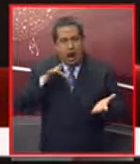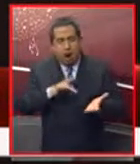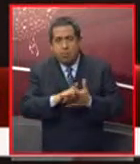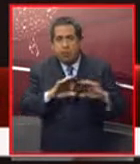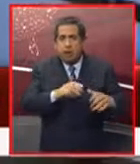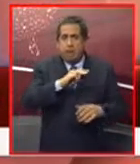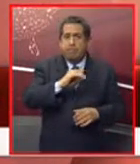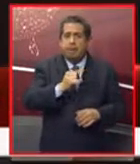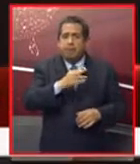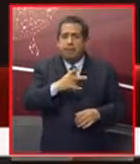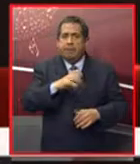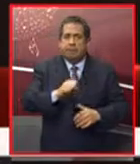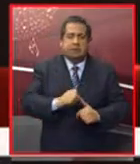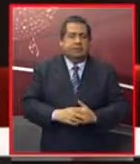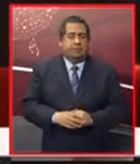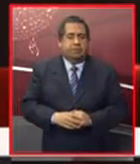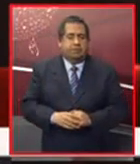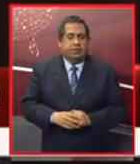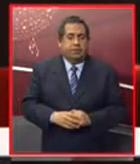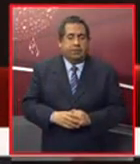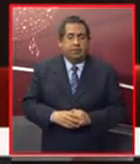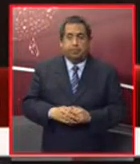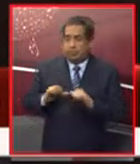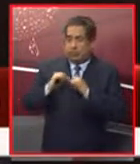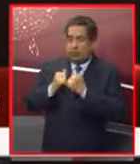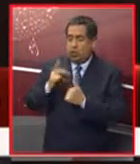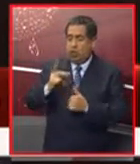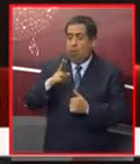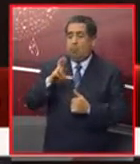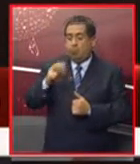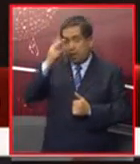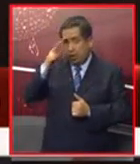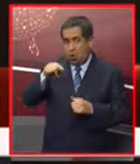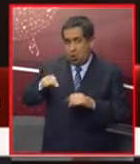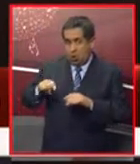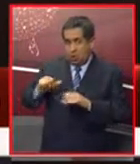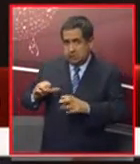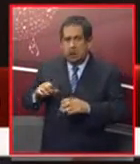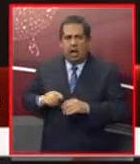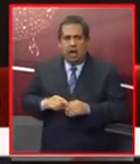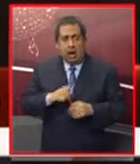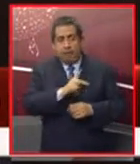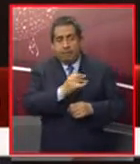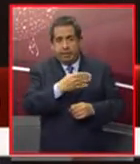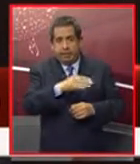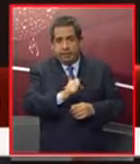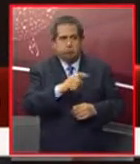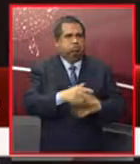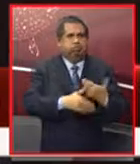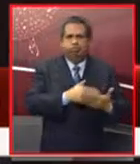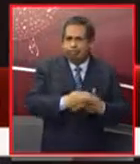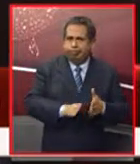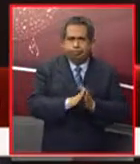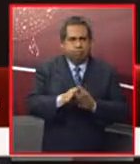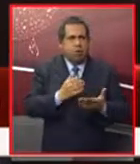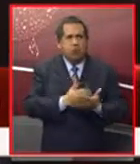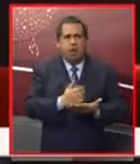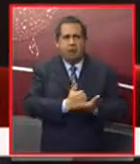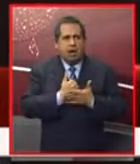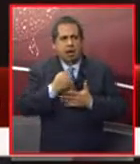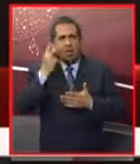MIPYMES. Según ProMéxico, las pymes son un importante motor de desarrollo del país. Poseen una